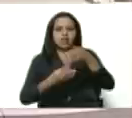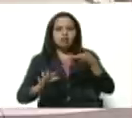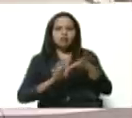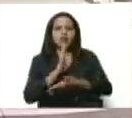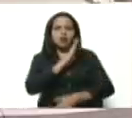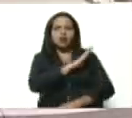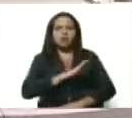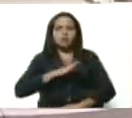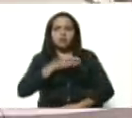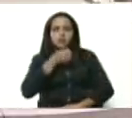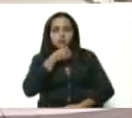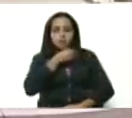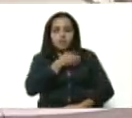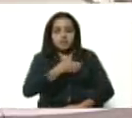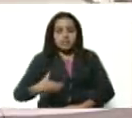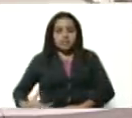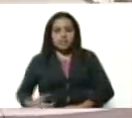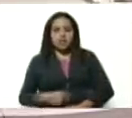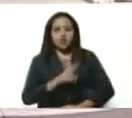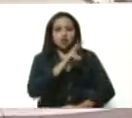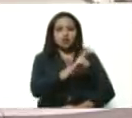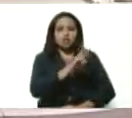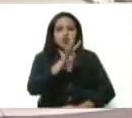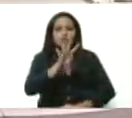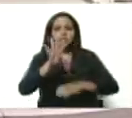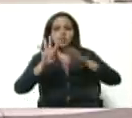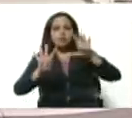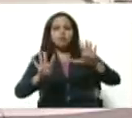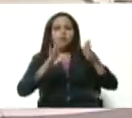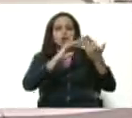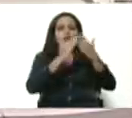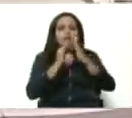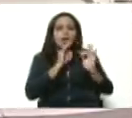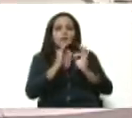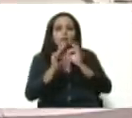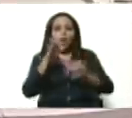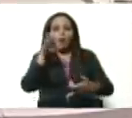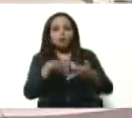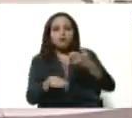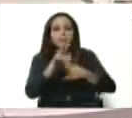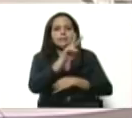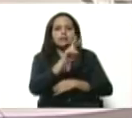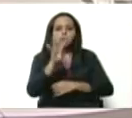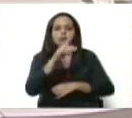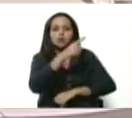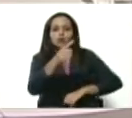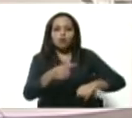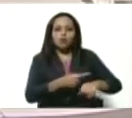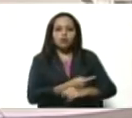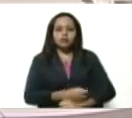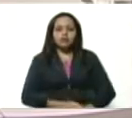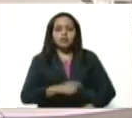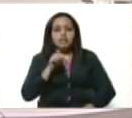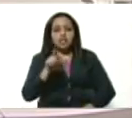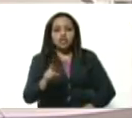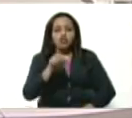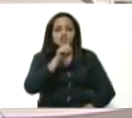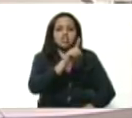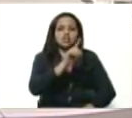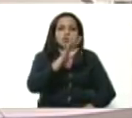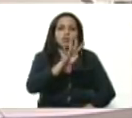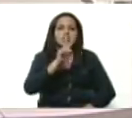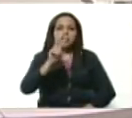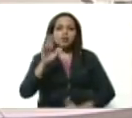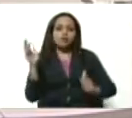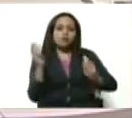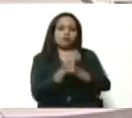al cob y 19 249 casos comunitarios han presentado en las últimas 24 horas de 242 identificados en